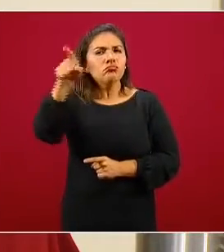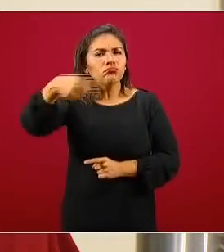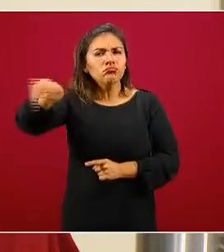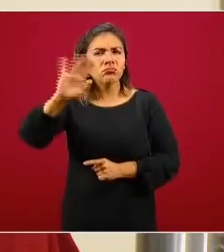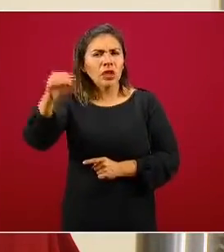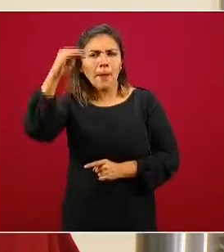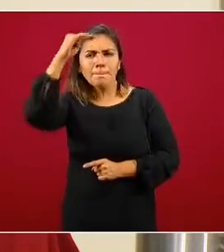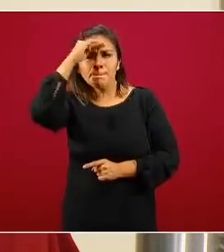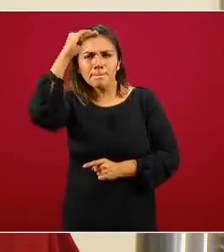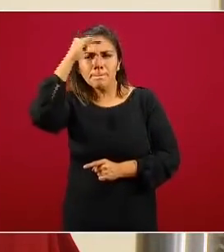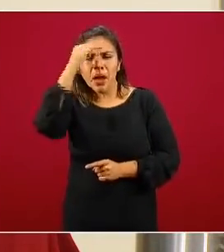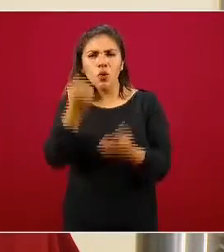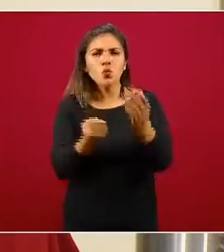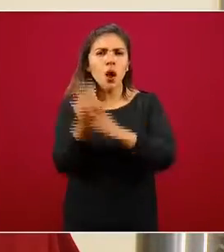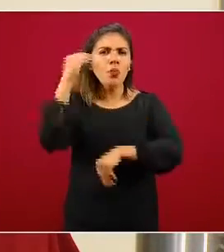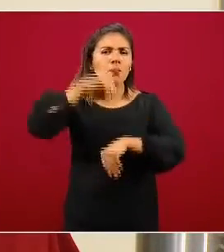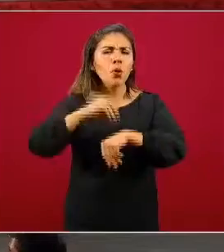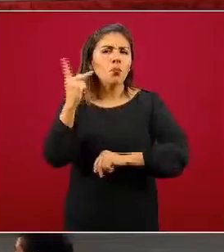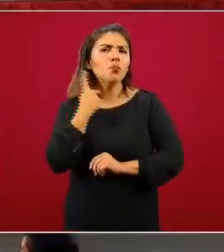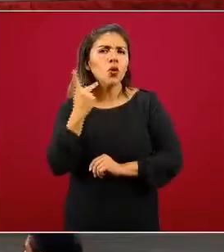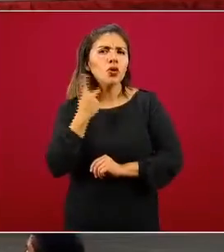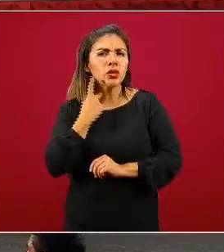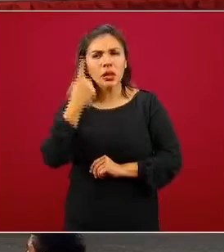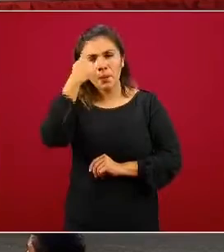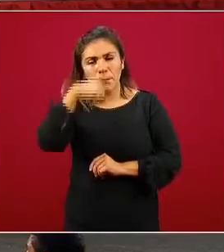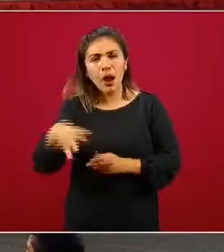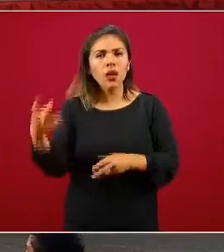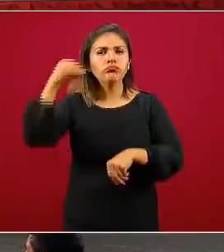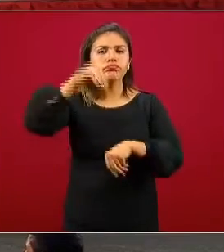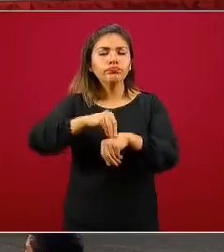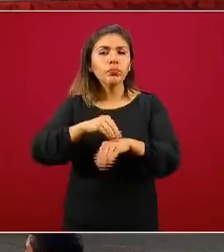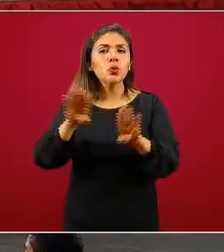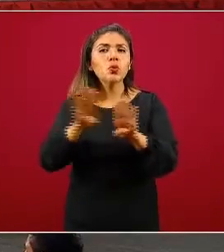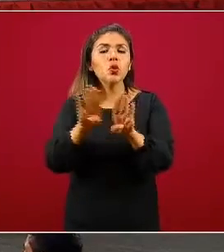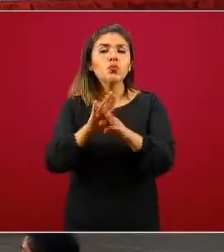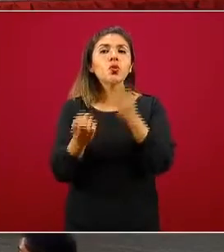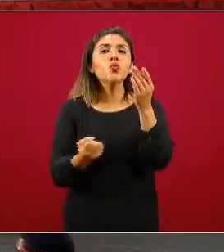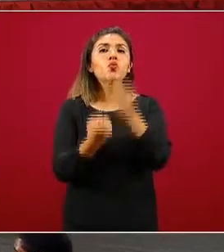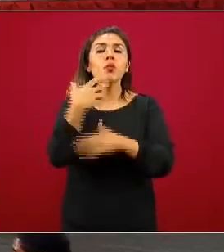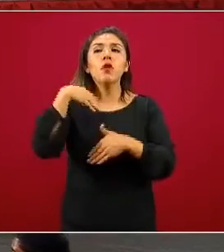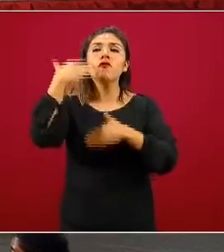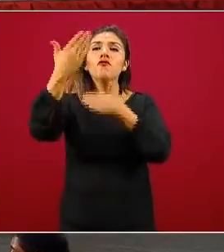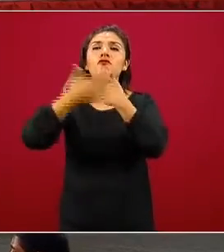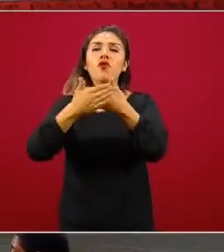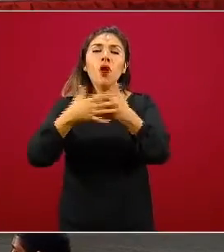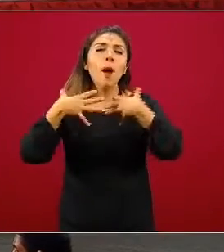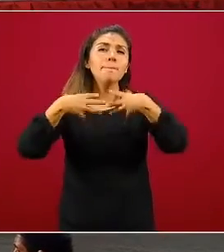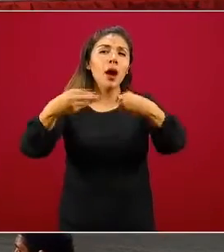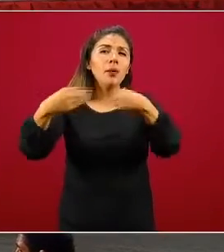ya en alguna política pública integral para enfrentar las nuevas pandemias?